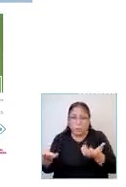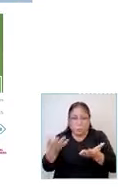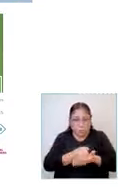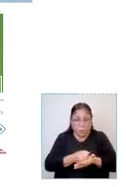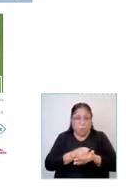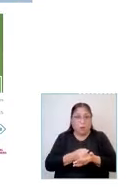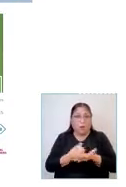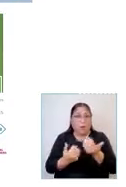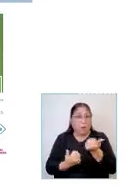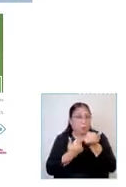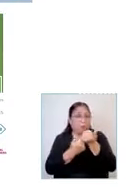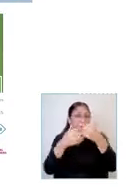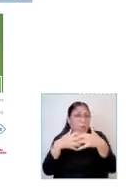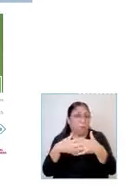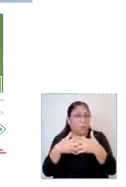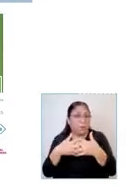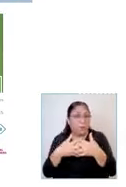el